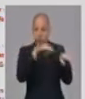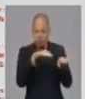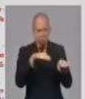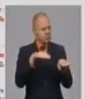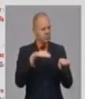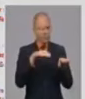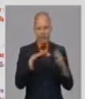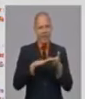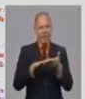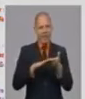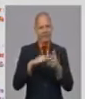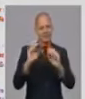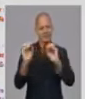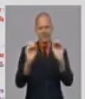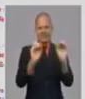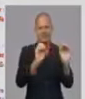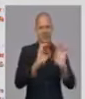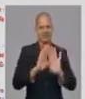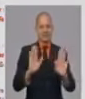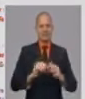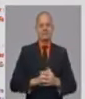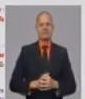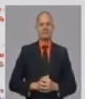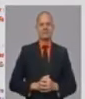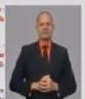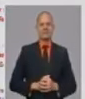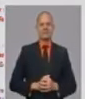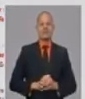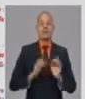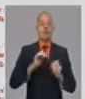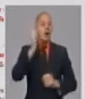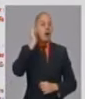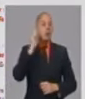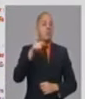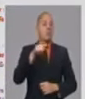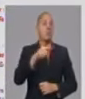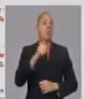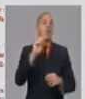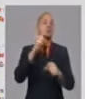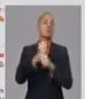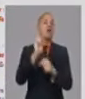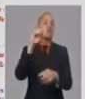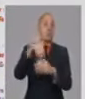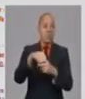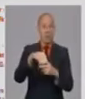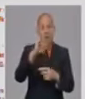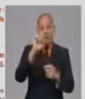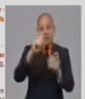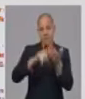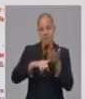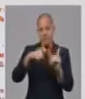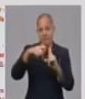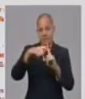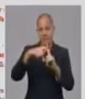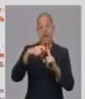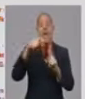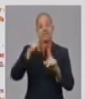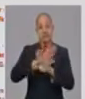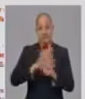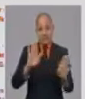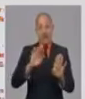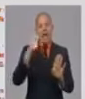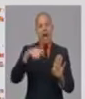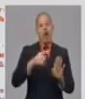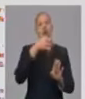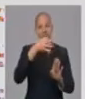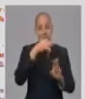de la vacuna, aseguró la epidemióloga del IPK, que es la investigadora principal de este ensayo clínico, que ahora pasa a esta